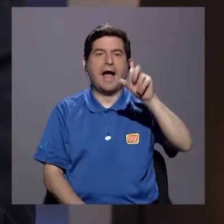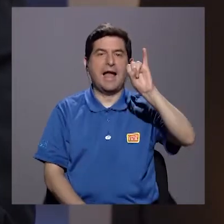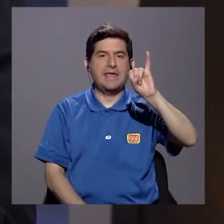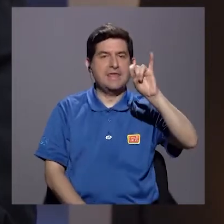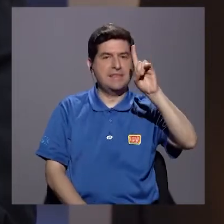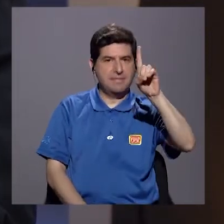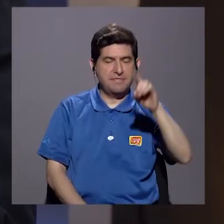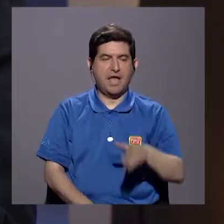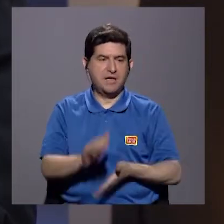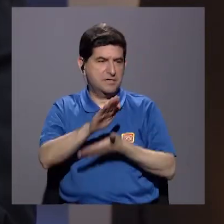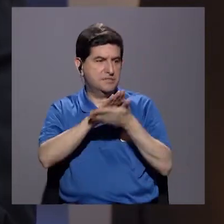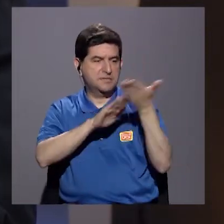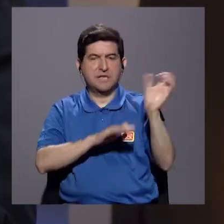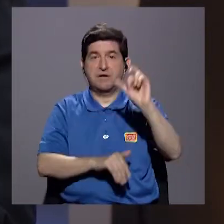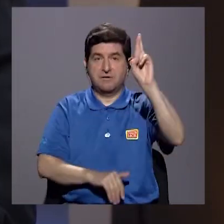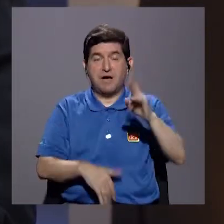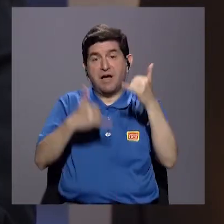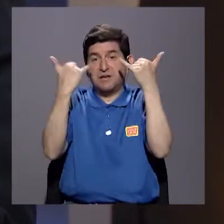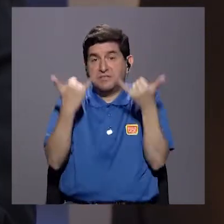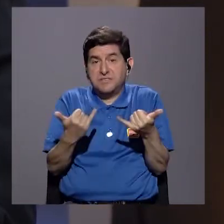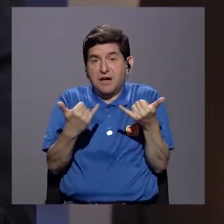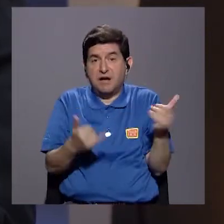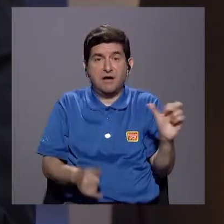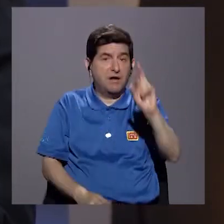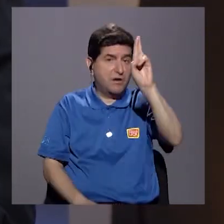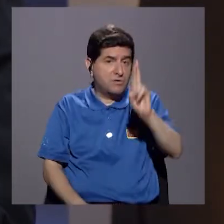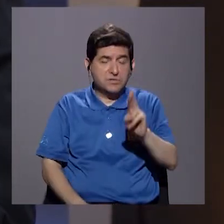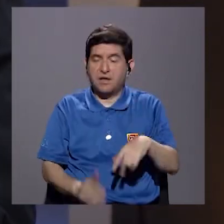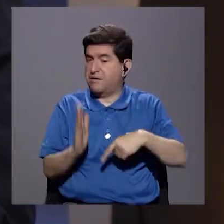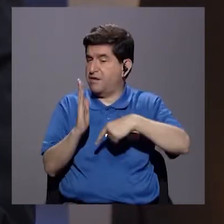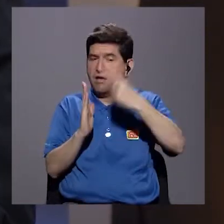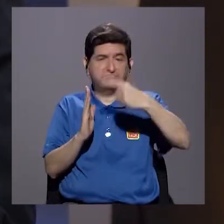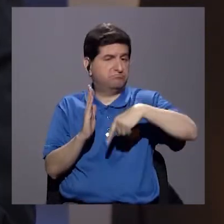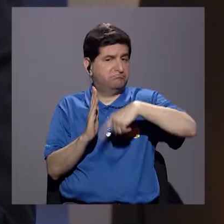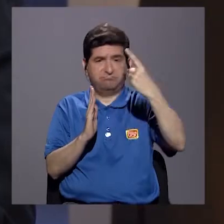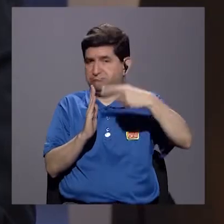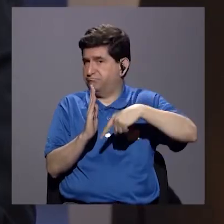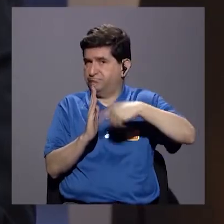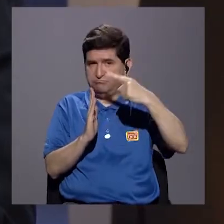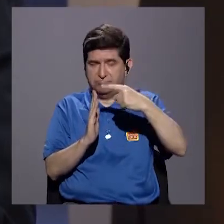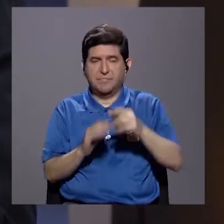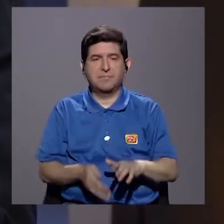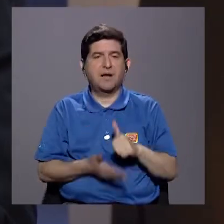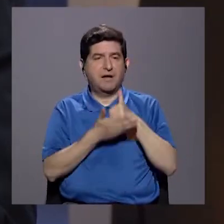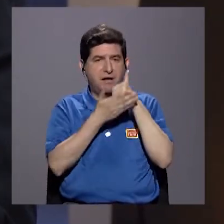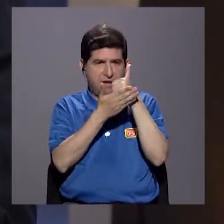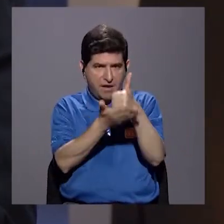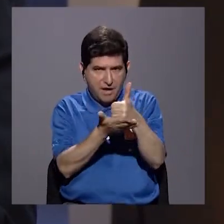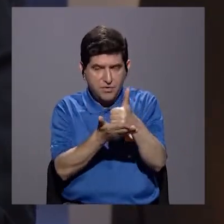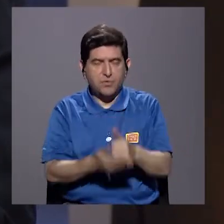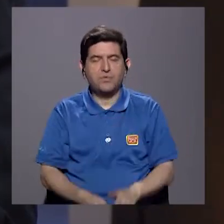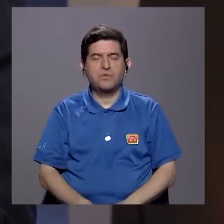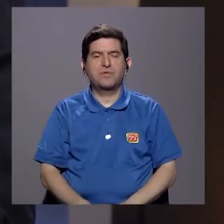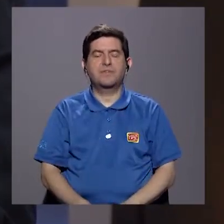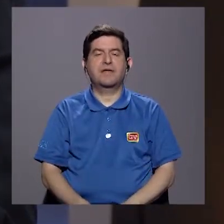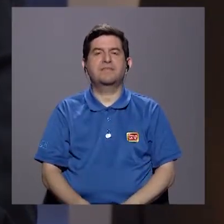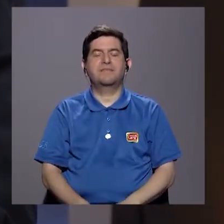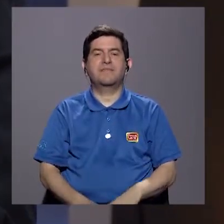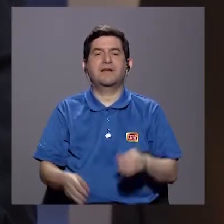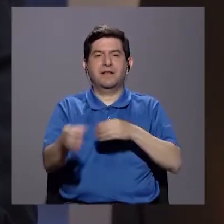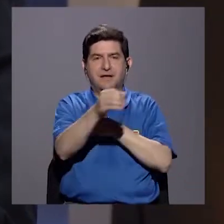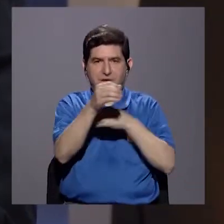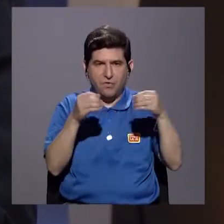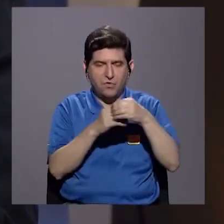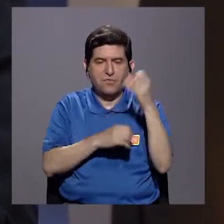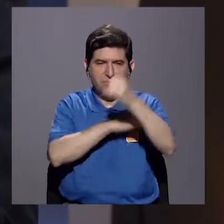bien, el AID se retira de Costa Rica porque ya Costa Rica no calificaba más para la cooperación de la